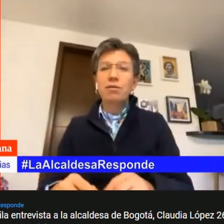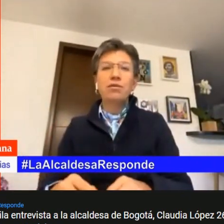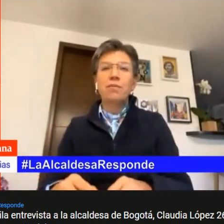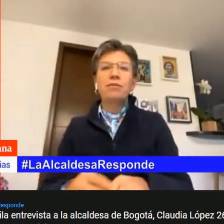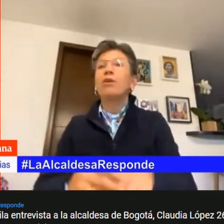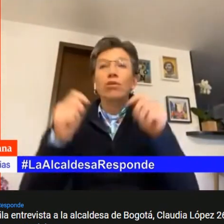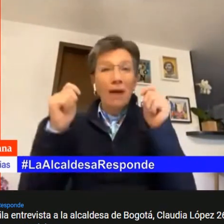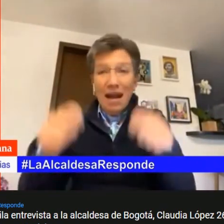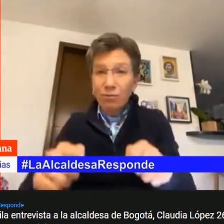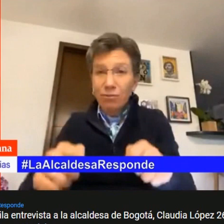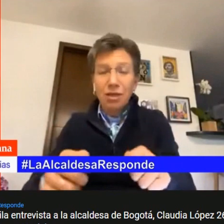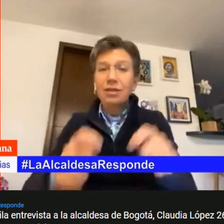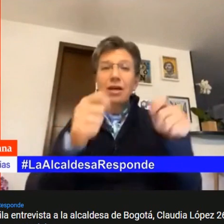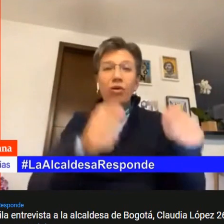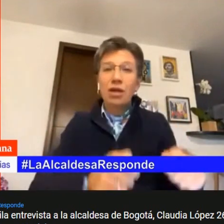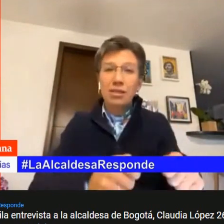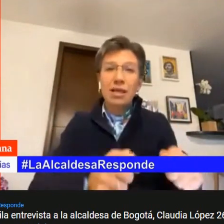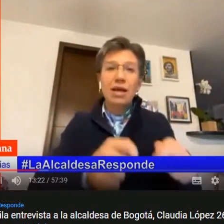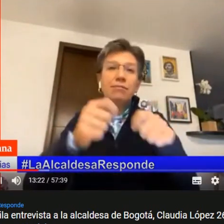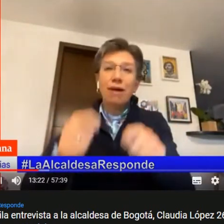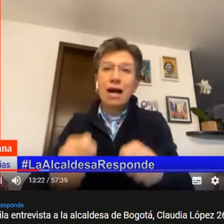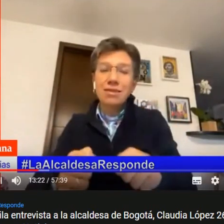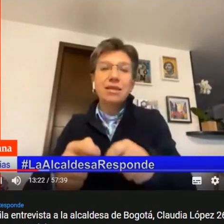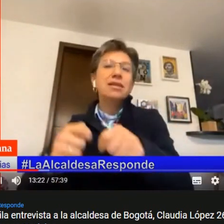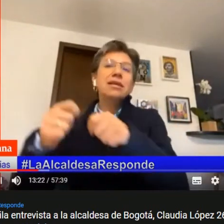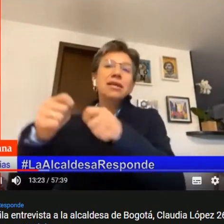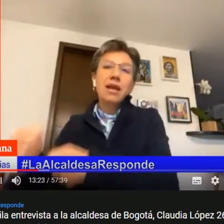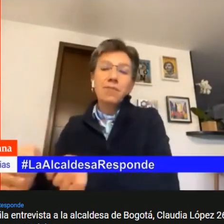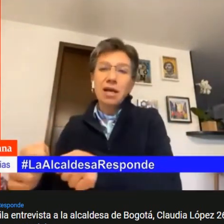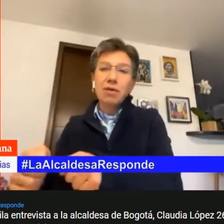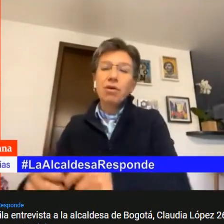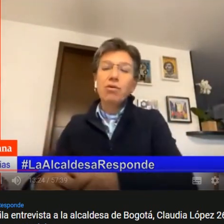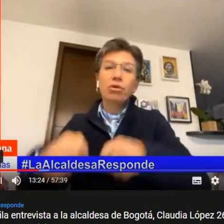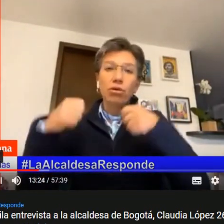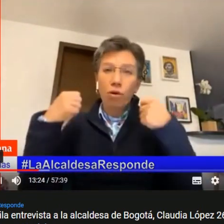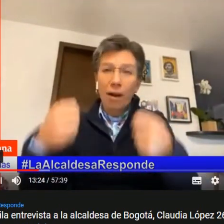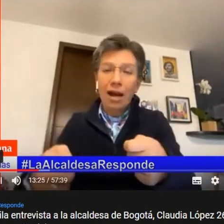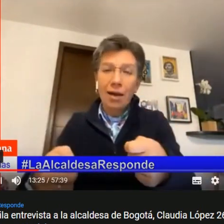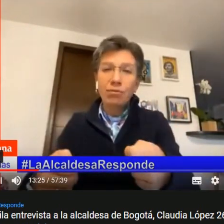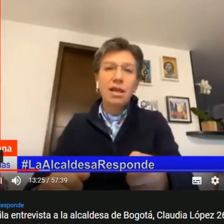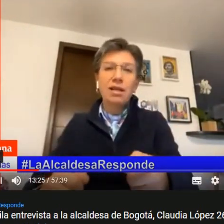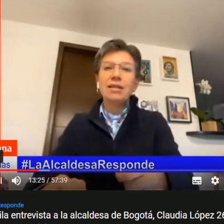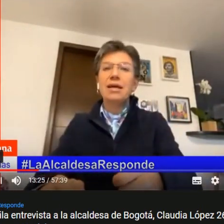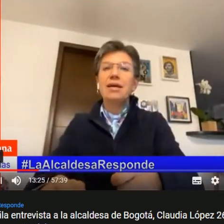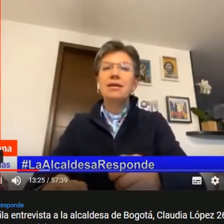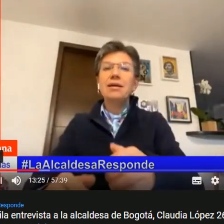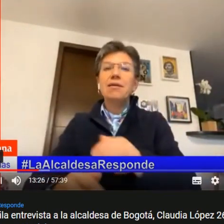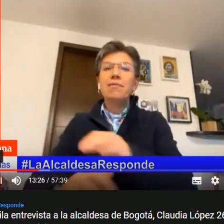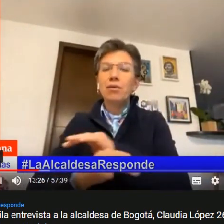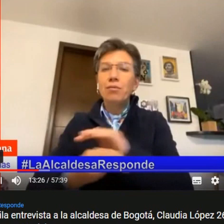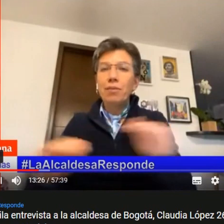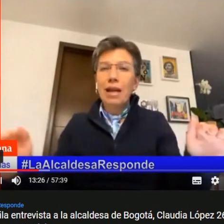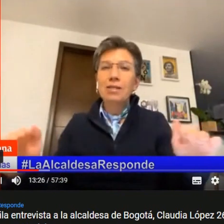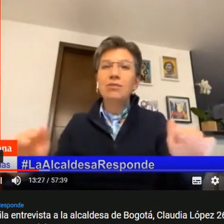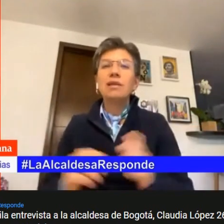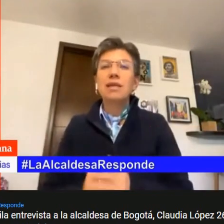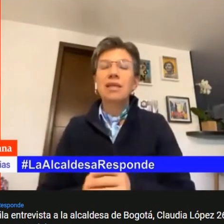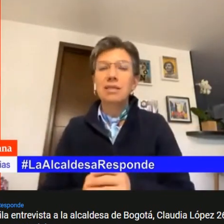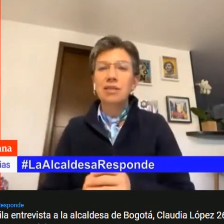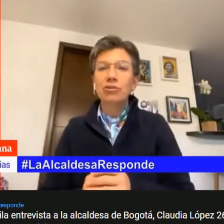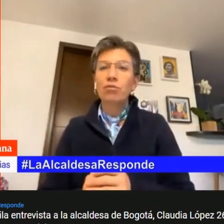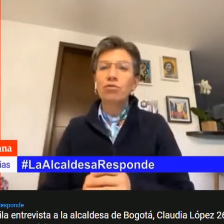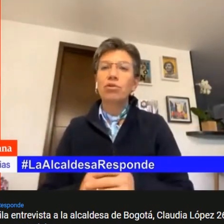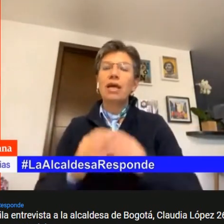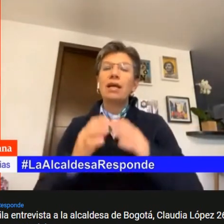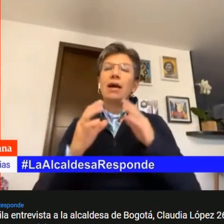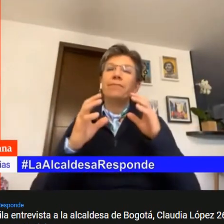45 millones de pesos. Lo pagamos entre Codensa, Banti, la empresa de acueducto, lo pagamos y la alcaldía, pero para que estos